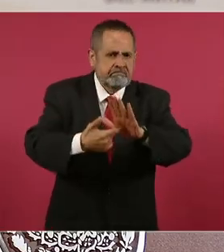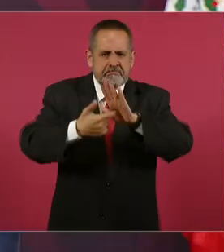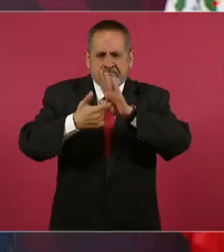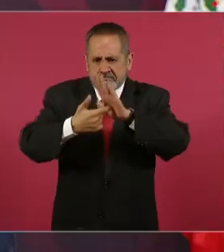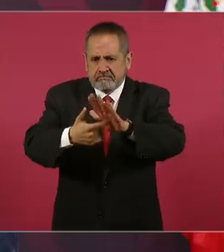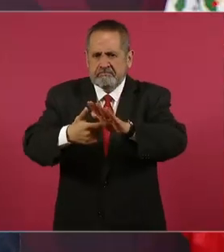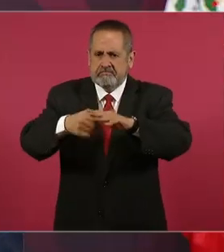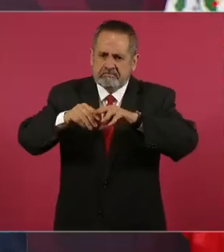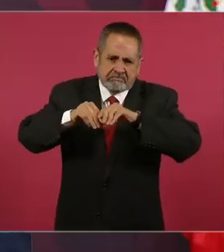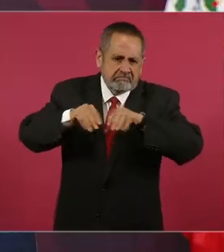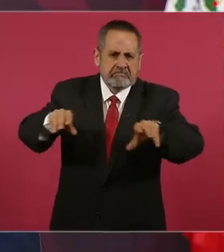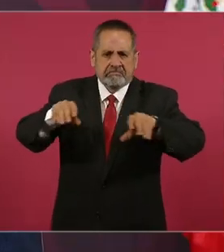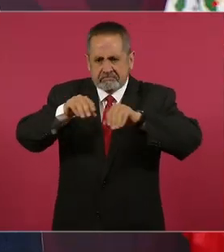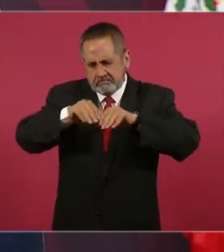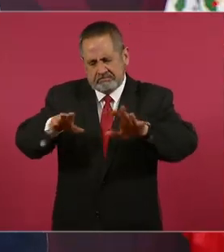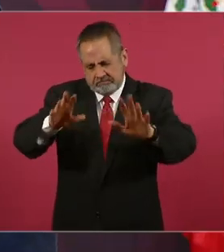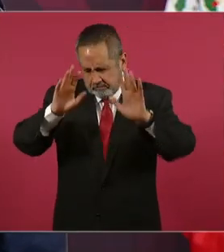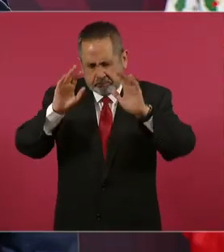informando.